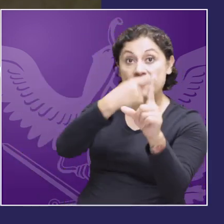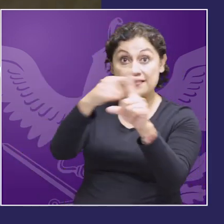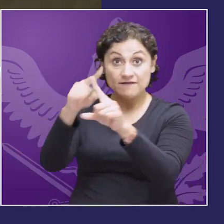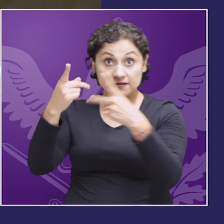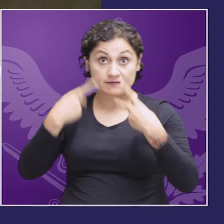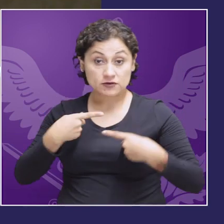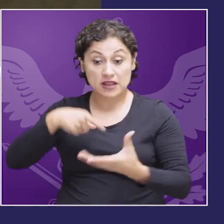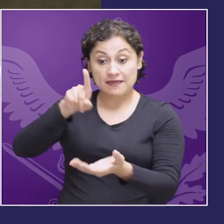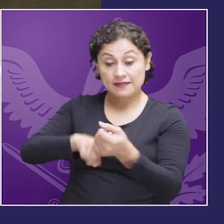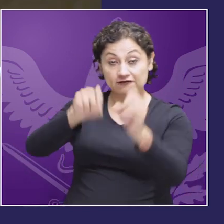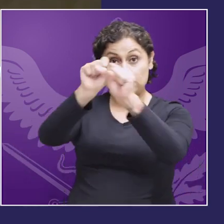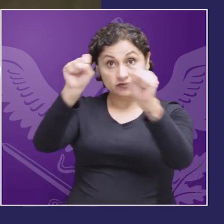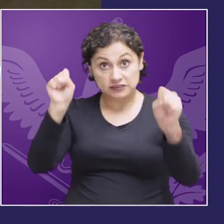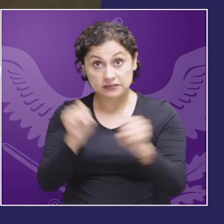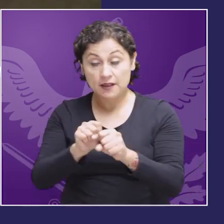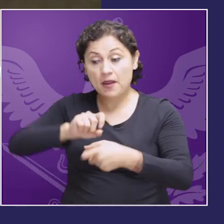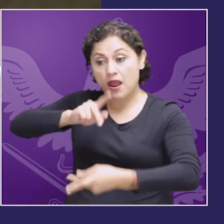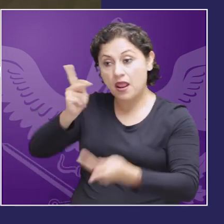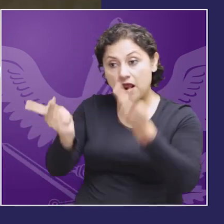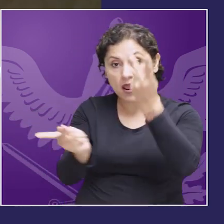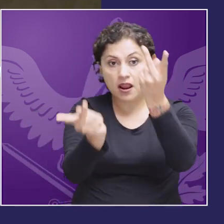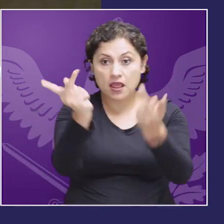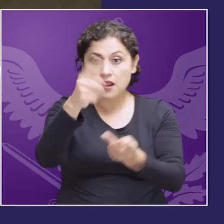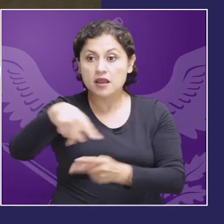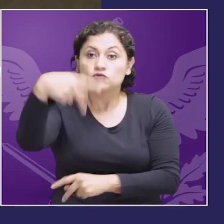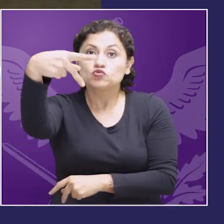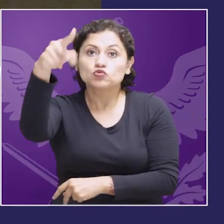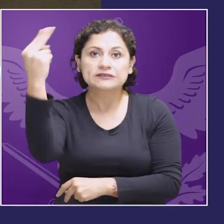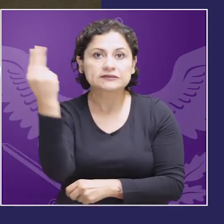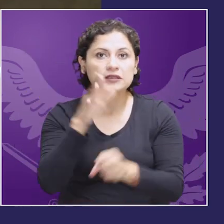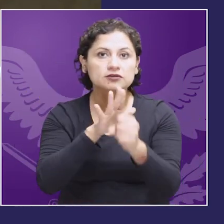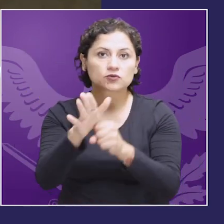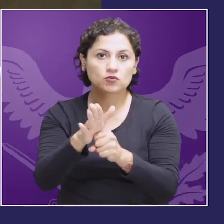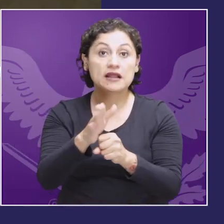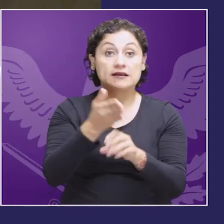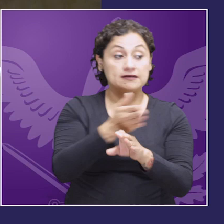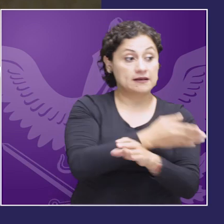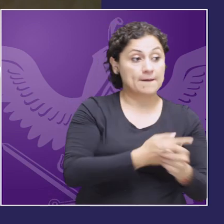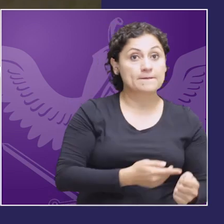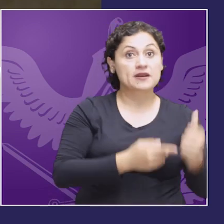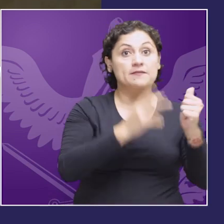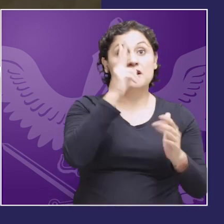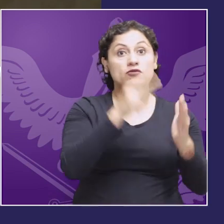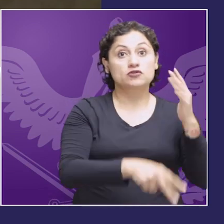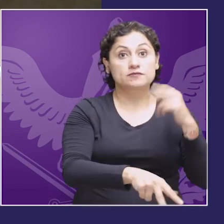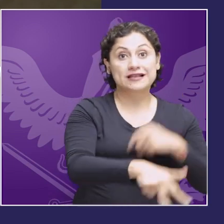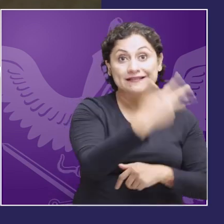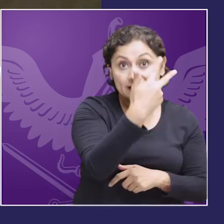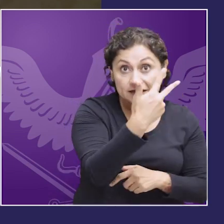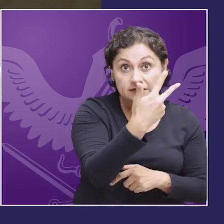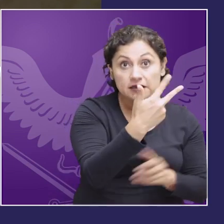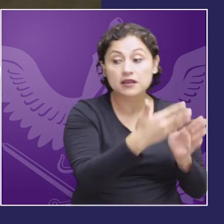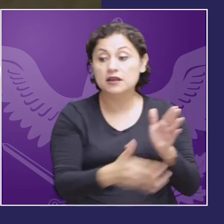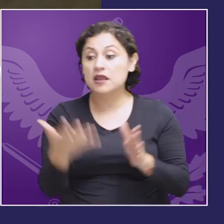en 2013, a casi 10 años, cómo había sido su experiencia en la utilización del protocolo, en la utilización de las